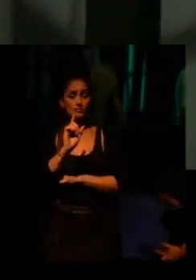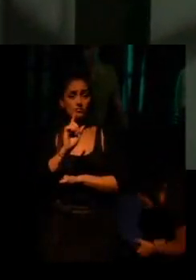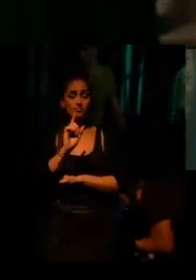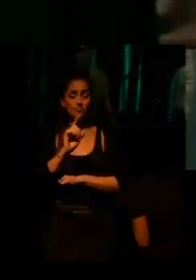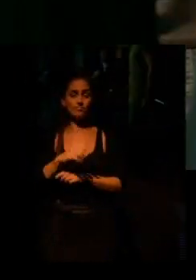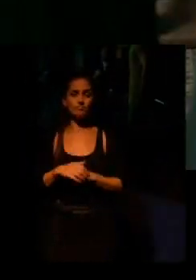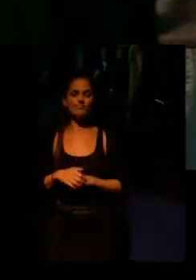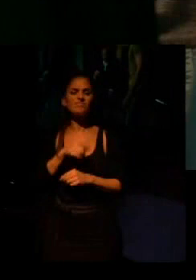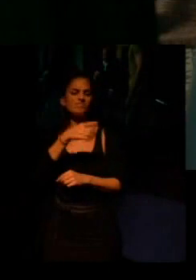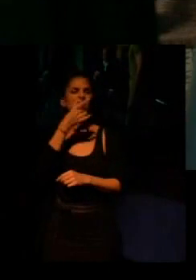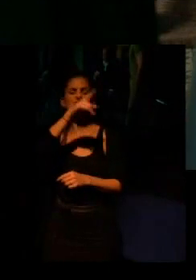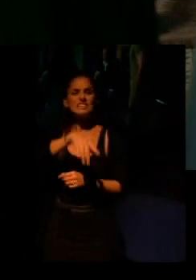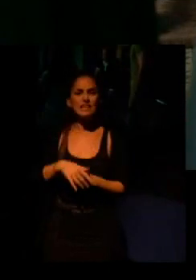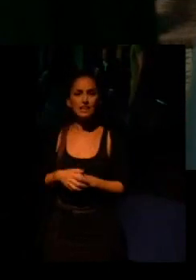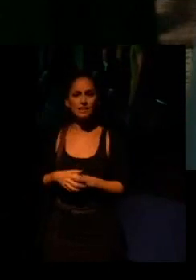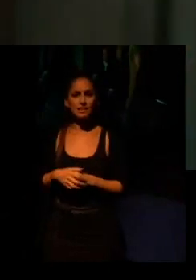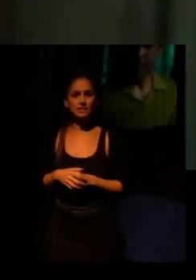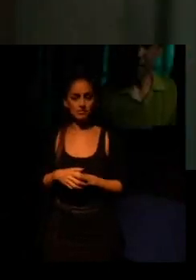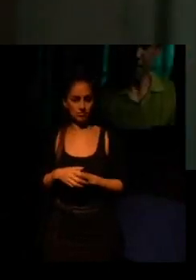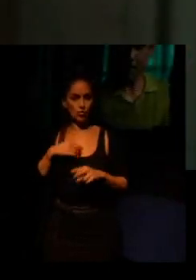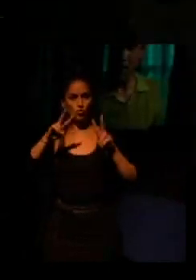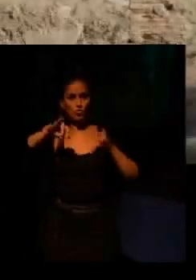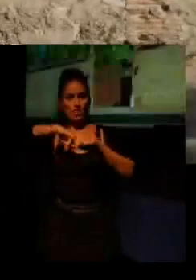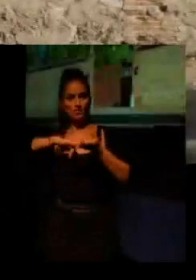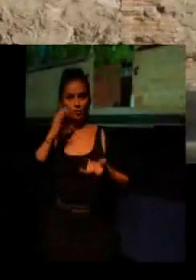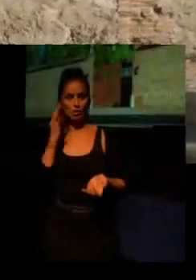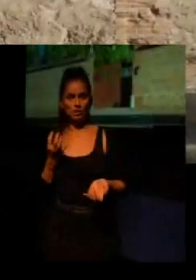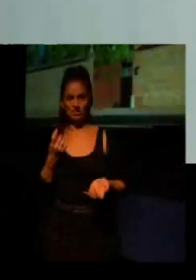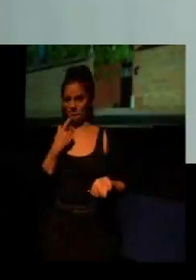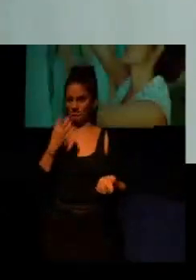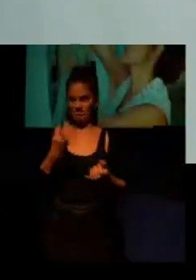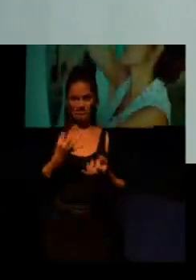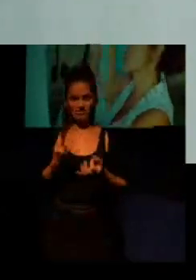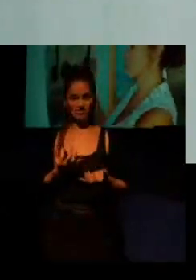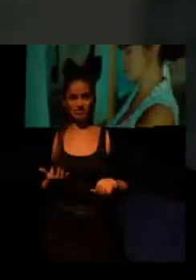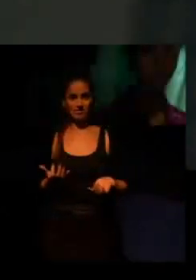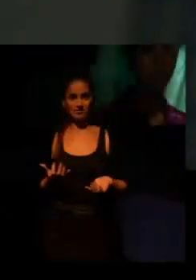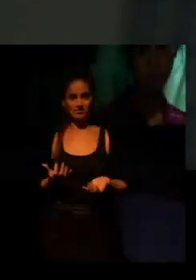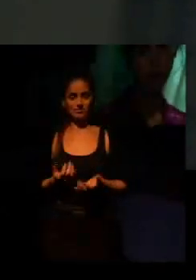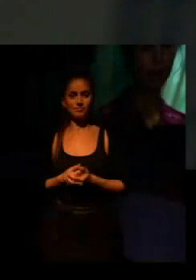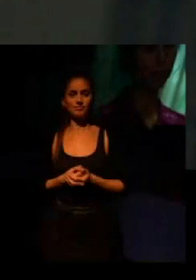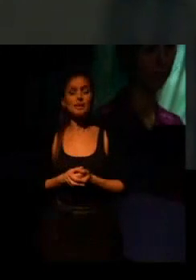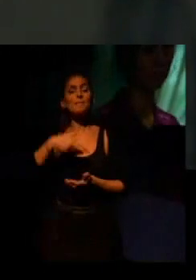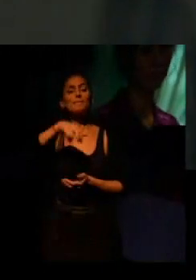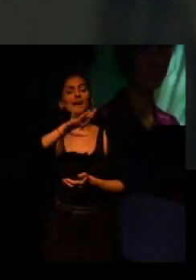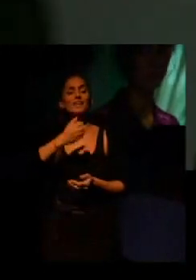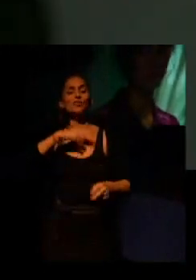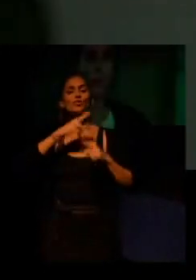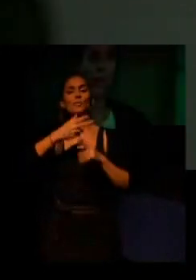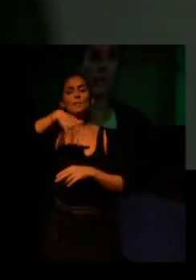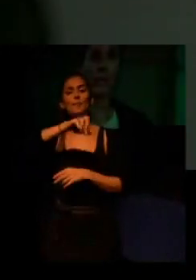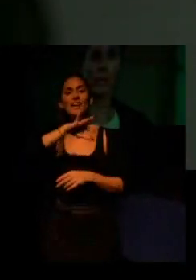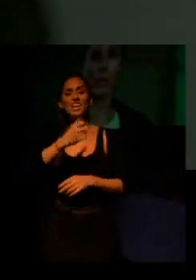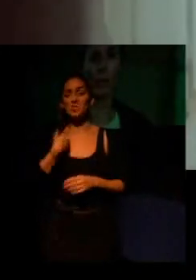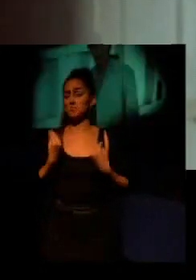¿Quién es esta mujer? ¿No lo ves? Es tu nueva esposa. ¿De qué está hablando? María. Me llamo María. Justa. Vivo